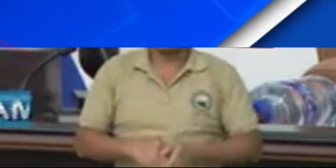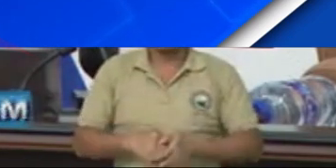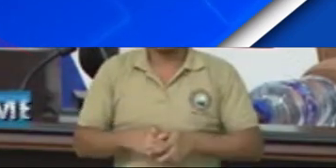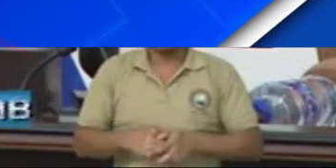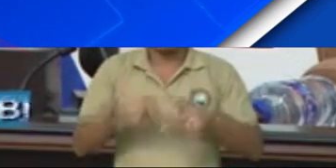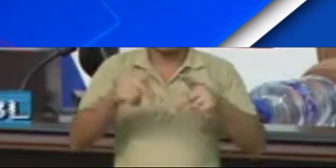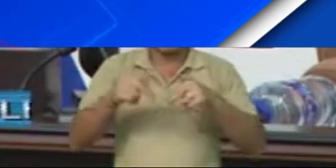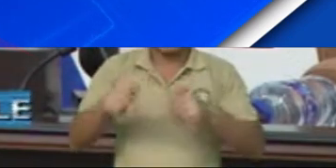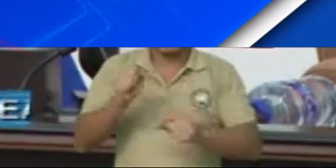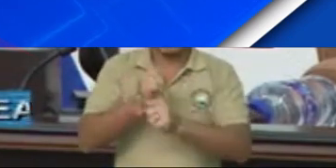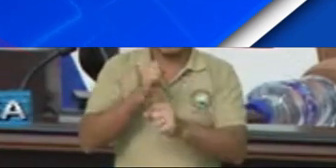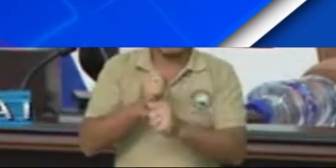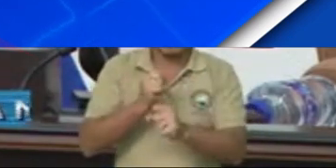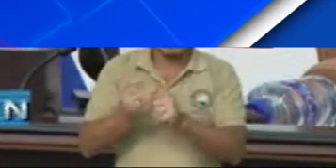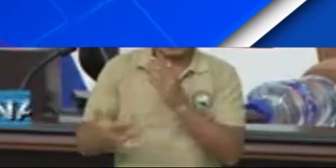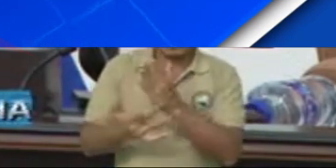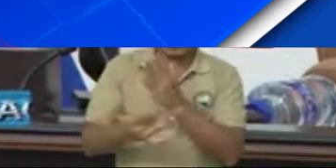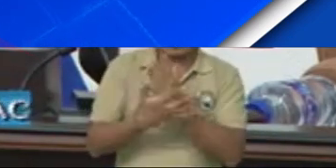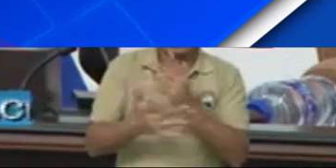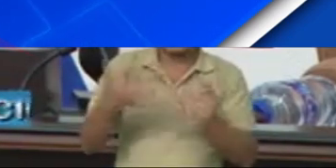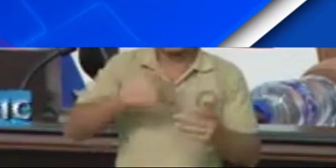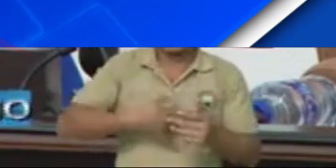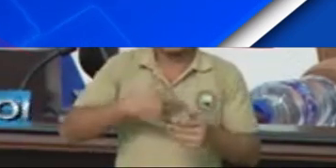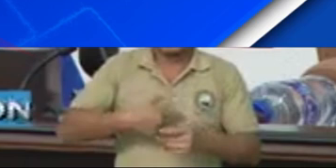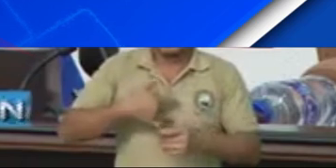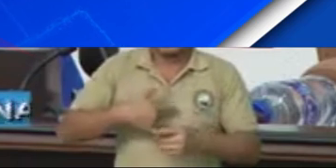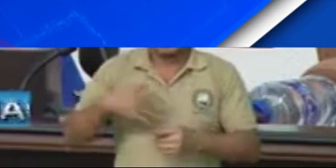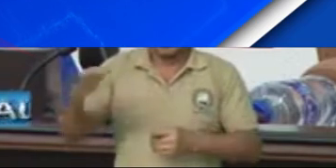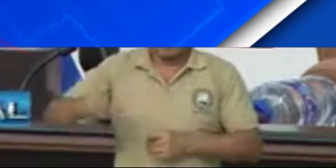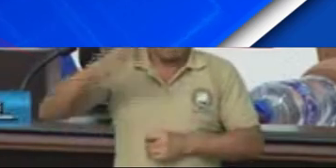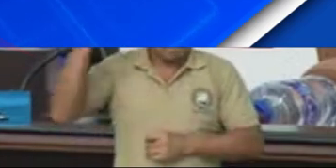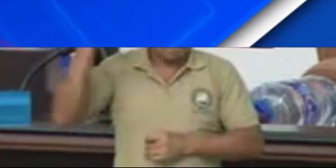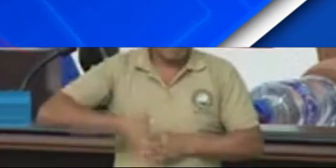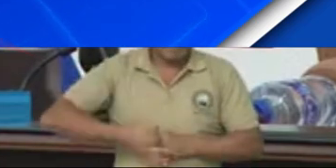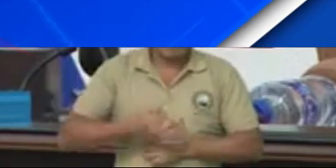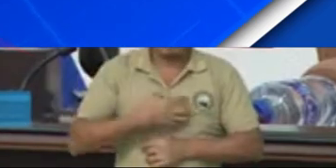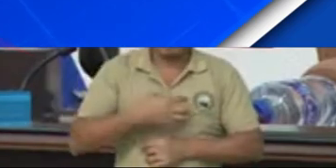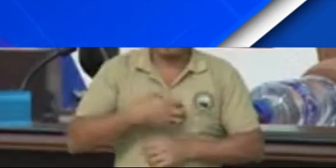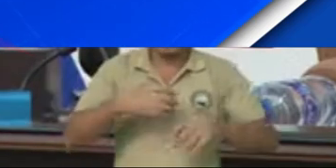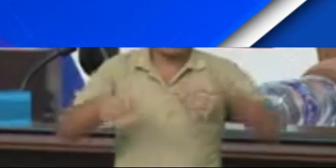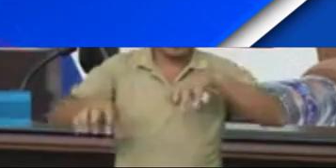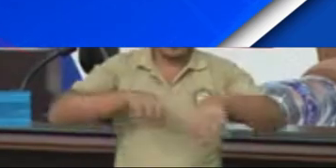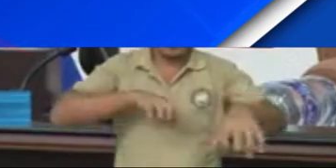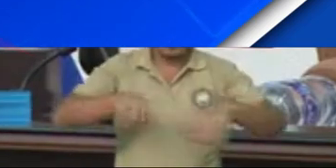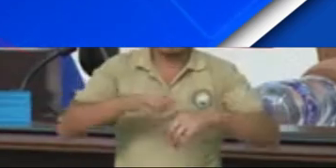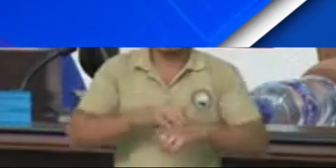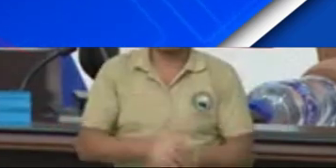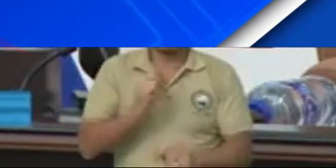personal técnico y administrativo que se requiera para garantizar sus actividades.